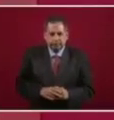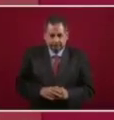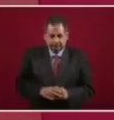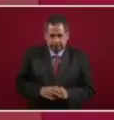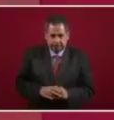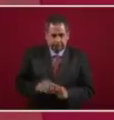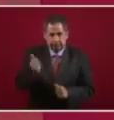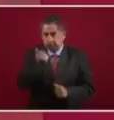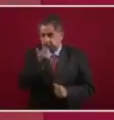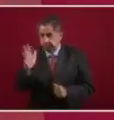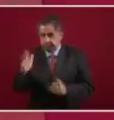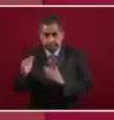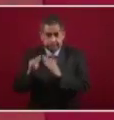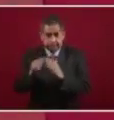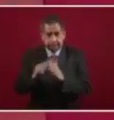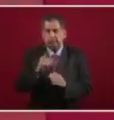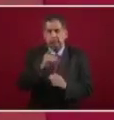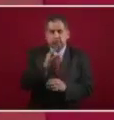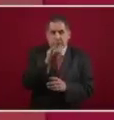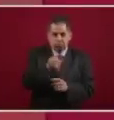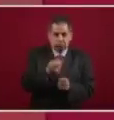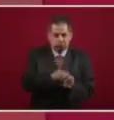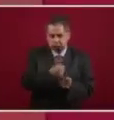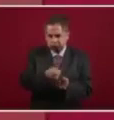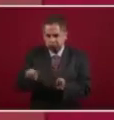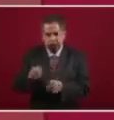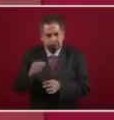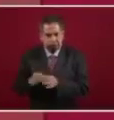De cada 10 hogares pobres del país,